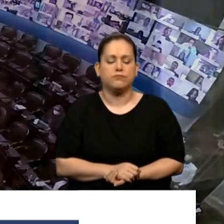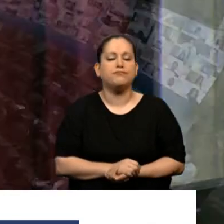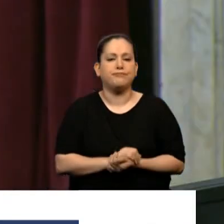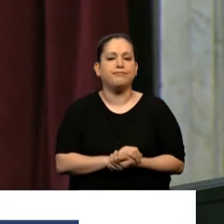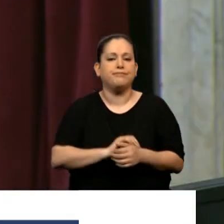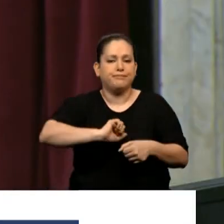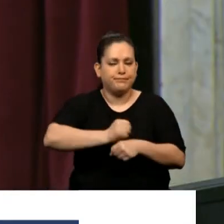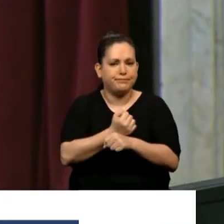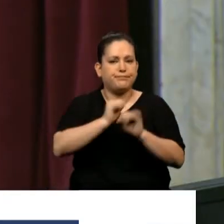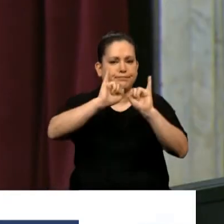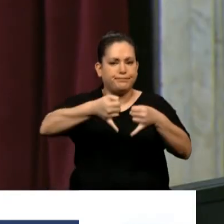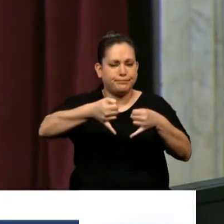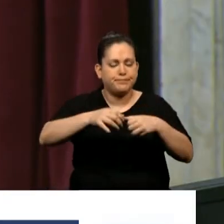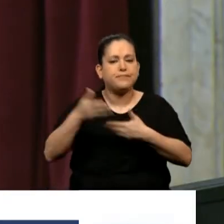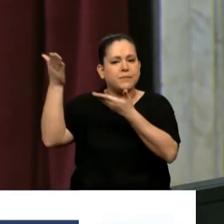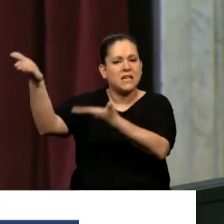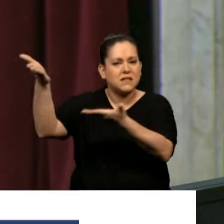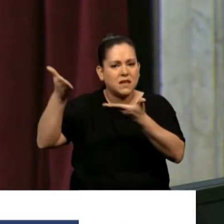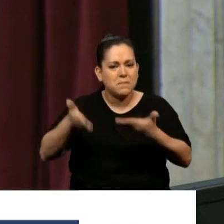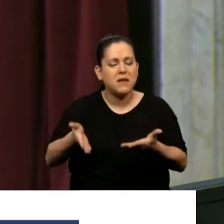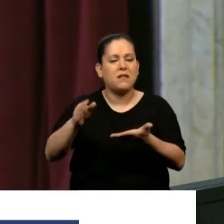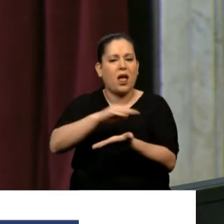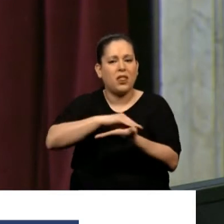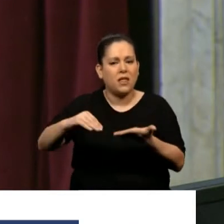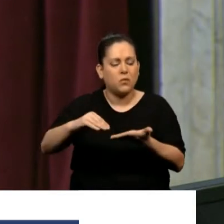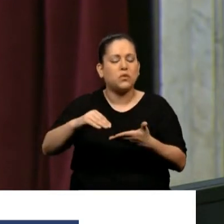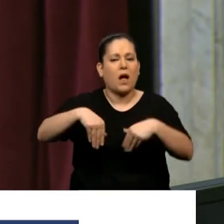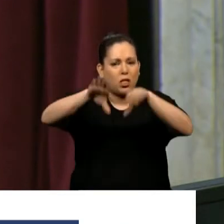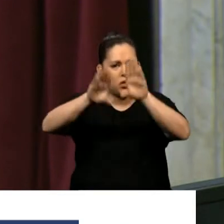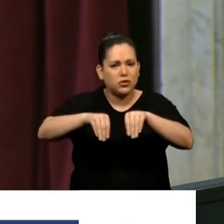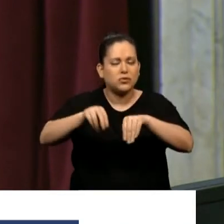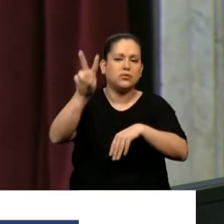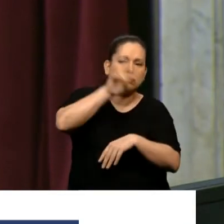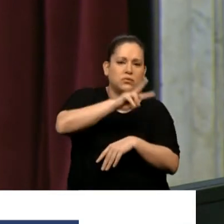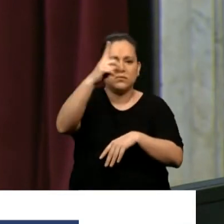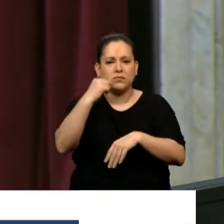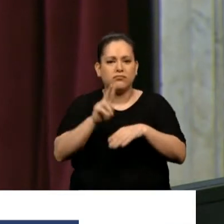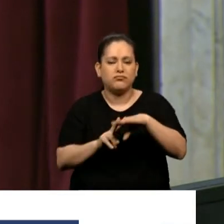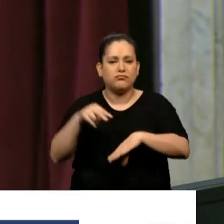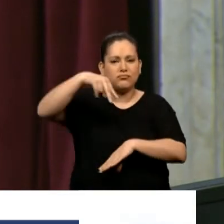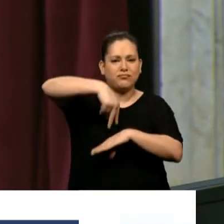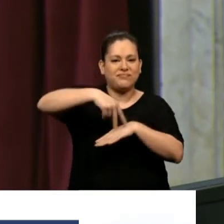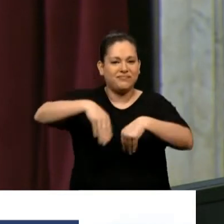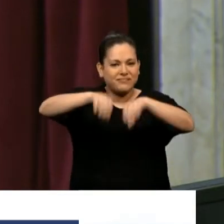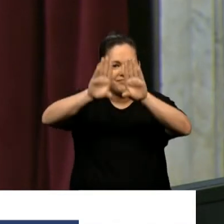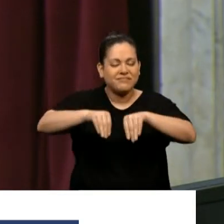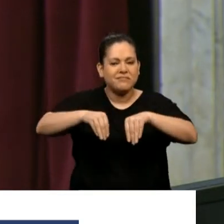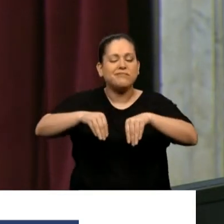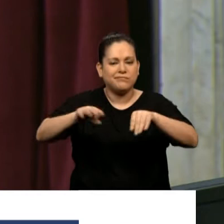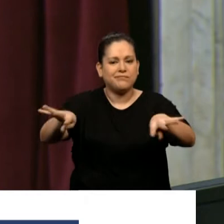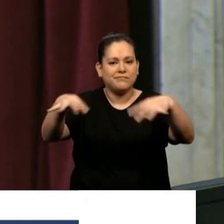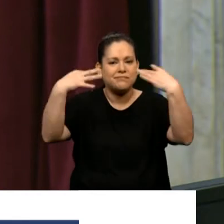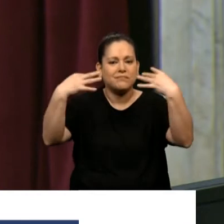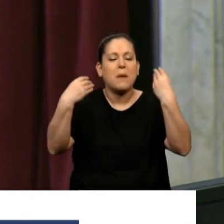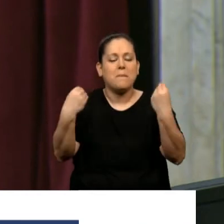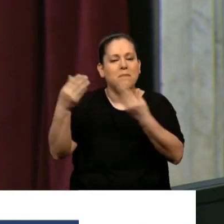Resulta afirmativo. Se invita a los señores diputados y diputadas a ponerse de pie y al